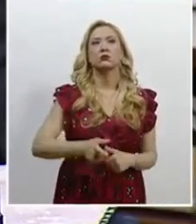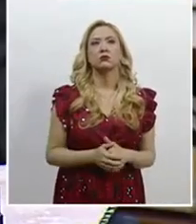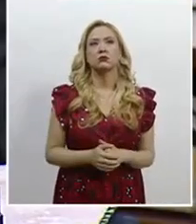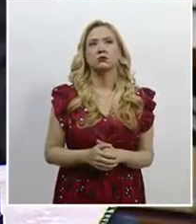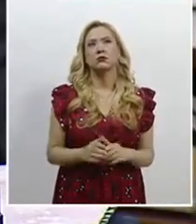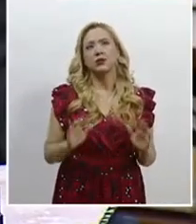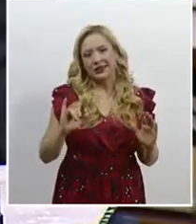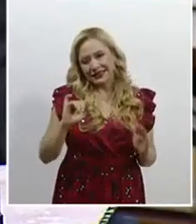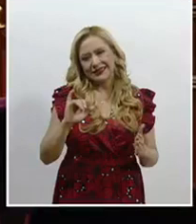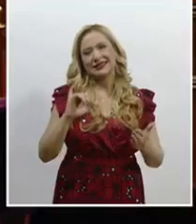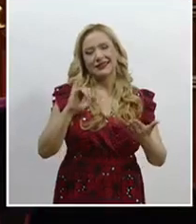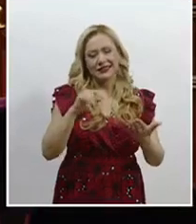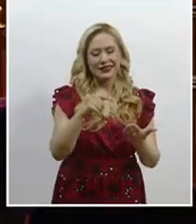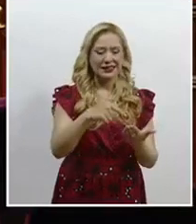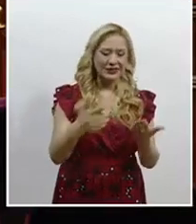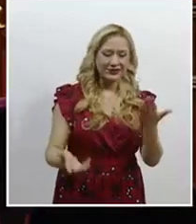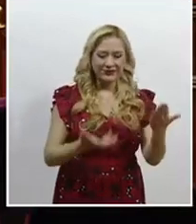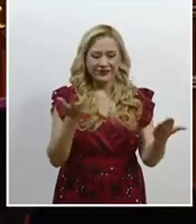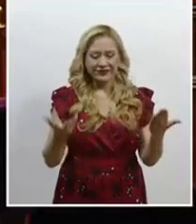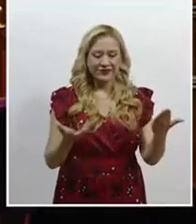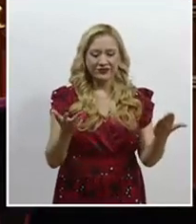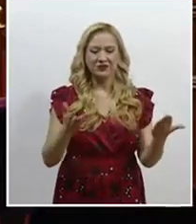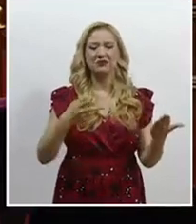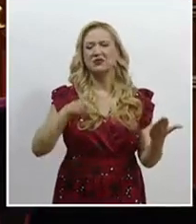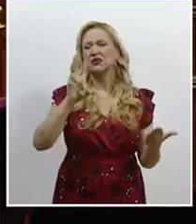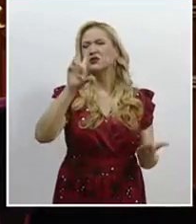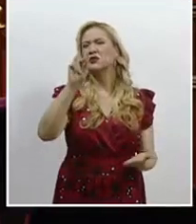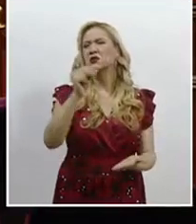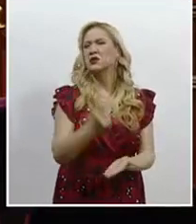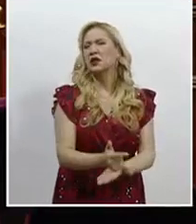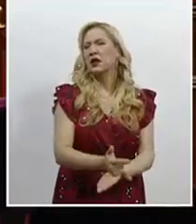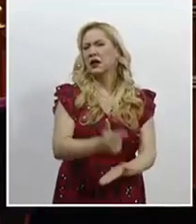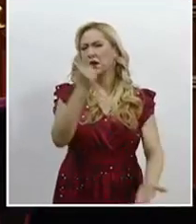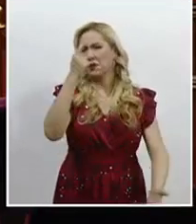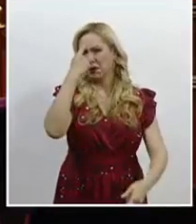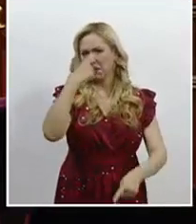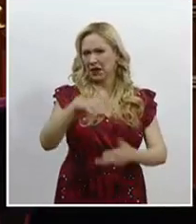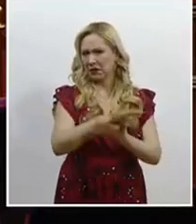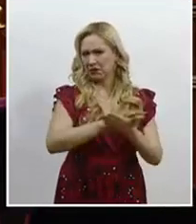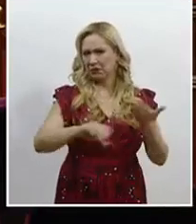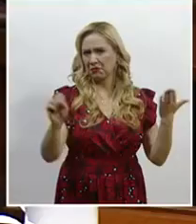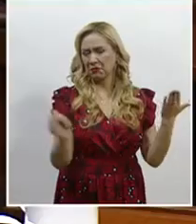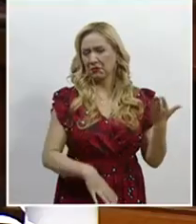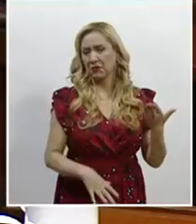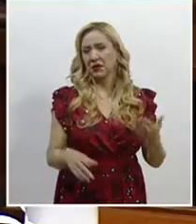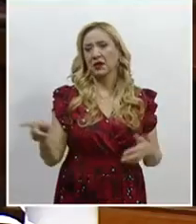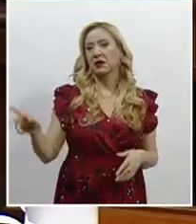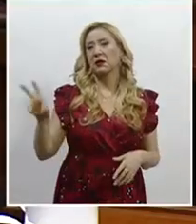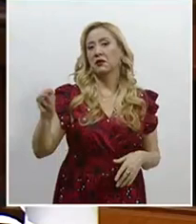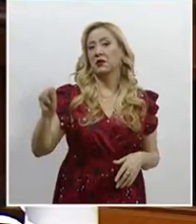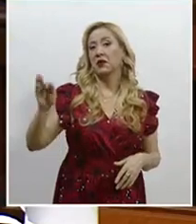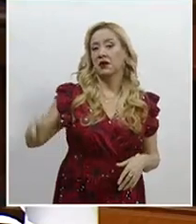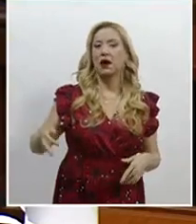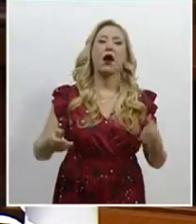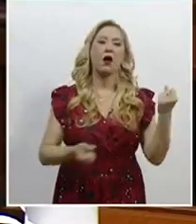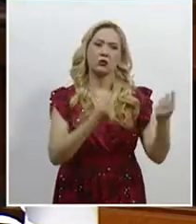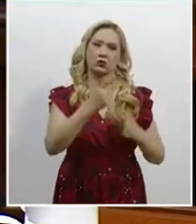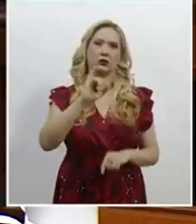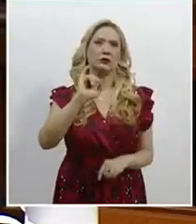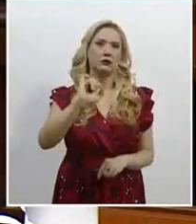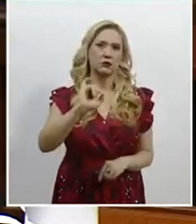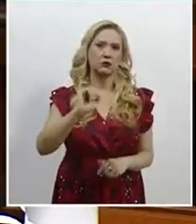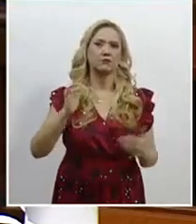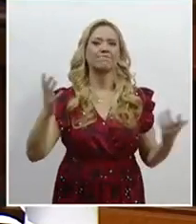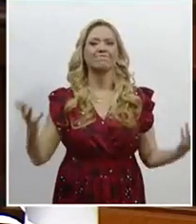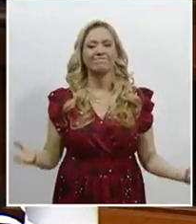identificaron vicios en el proceso, no tienen una dimensión tal que derivara en su invalidez. En esta sesión, también